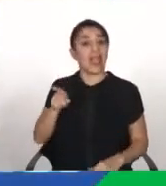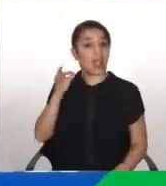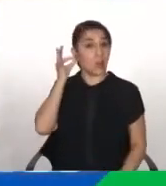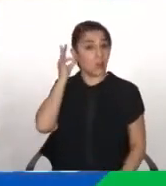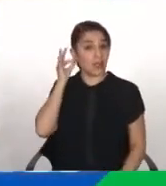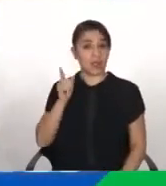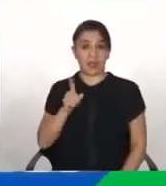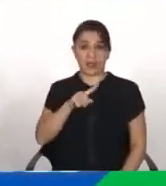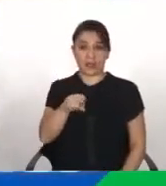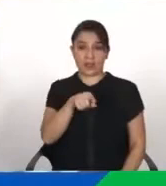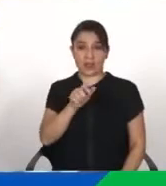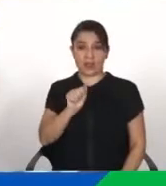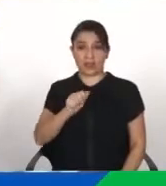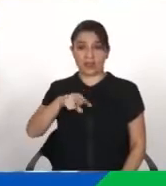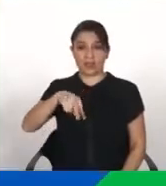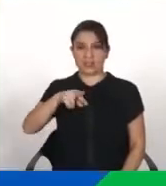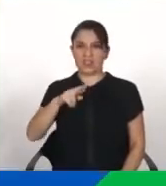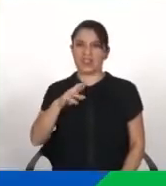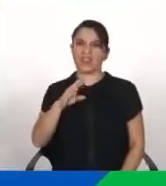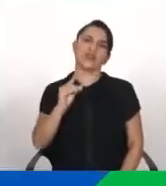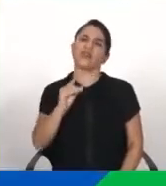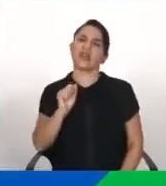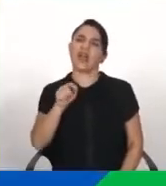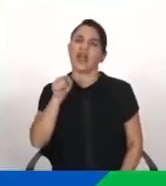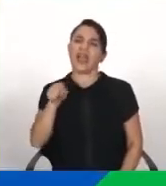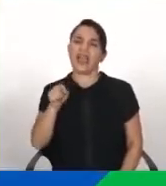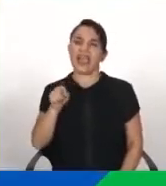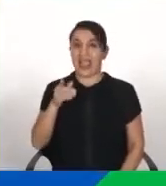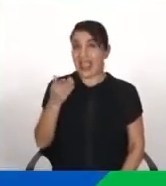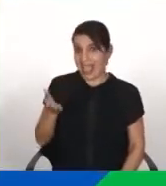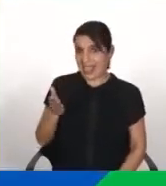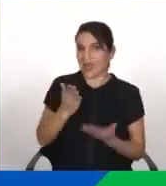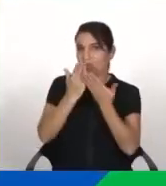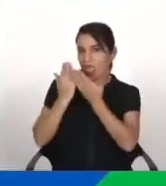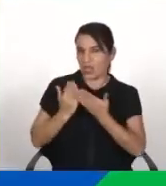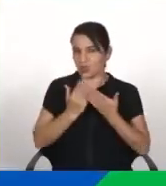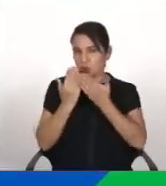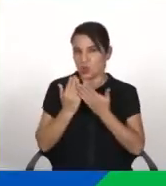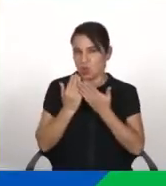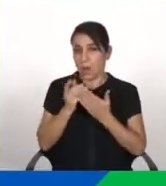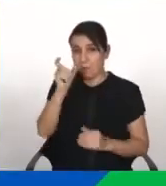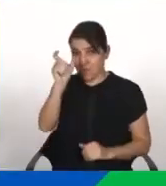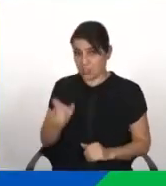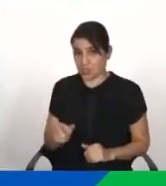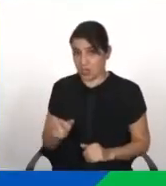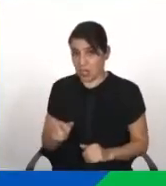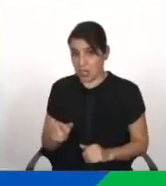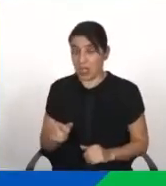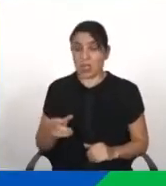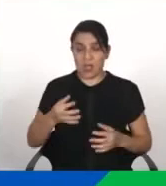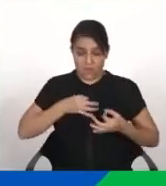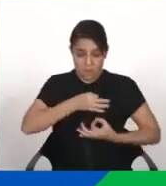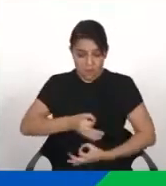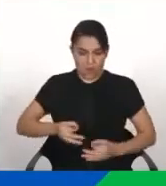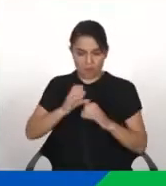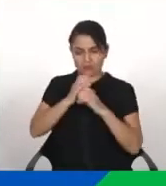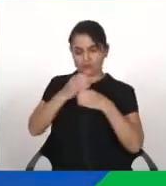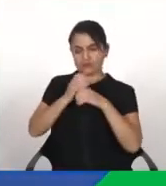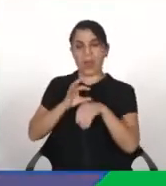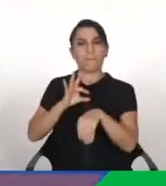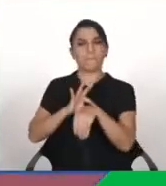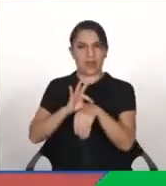Quiero saber qué es lo que se siente ser biomédico. A ver, yo me siento bien, pero porque a mí me gusta, ¿sabes? O